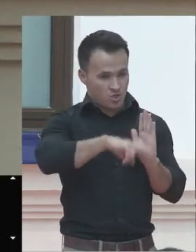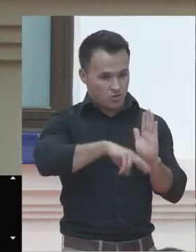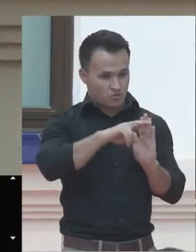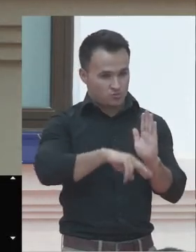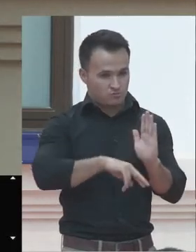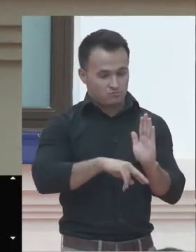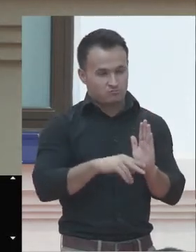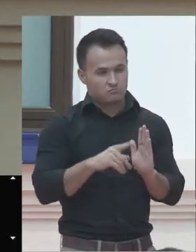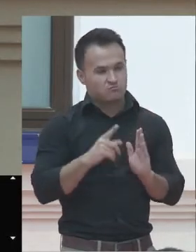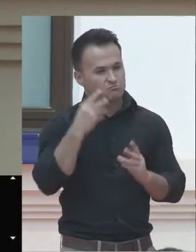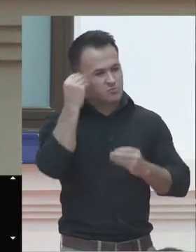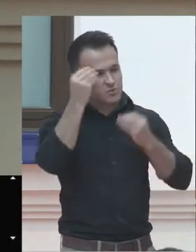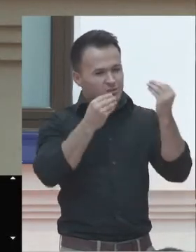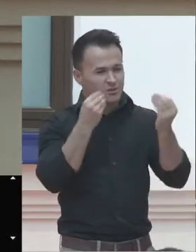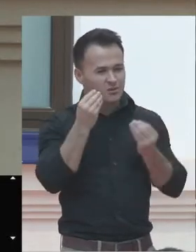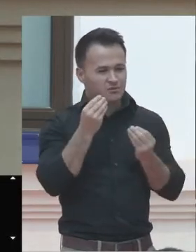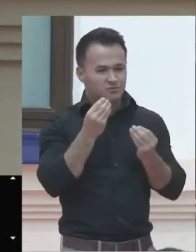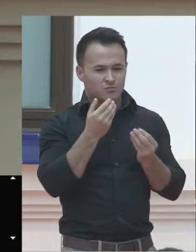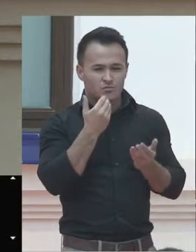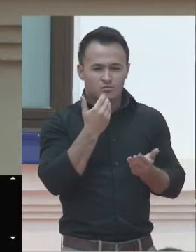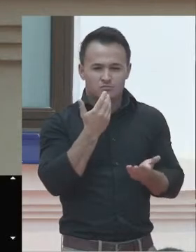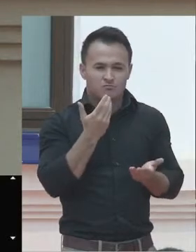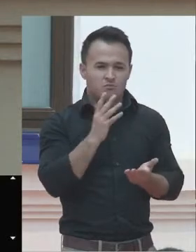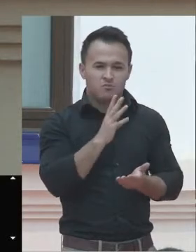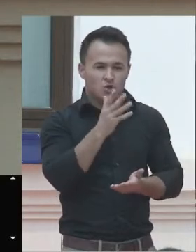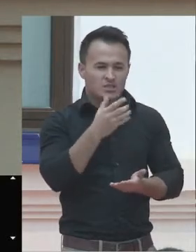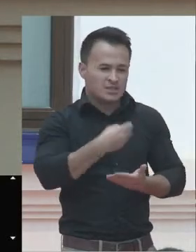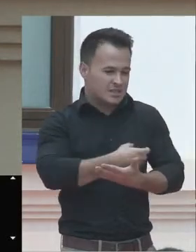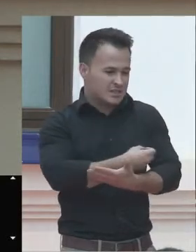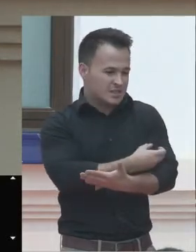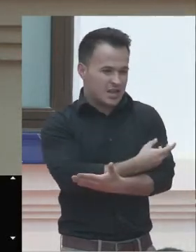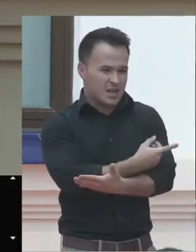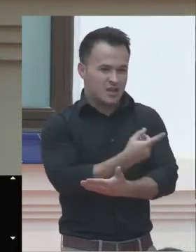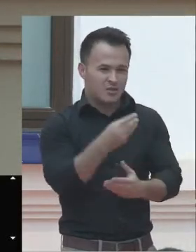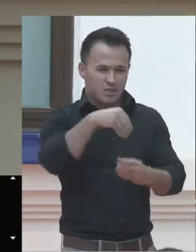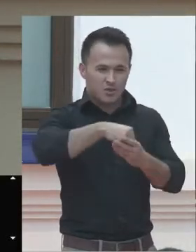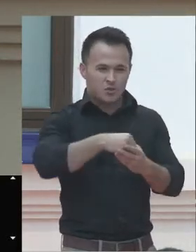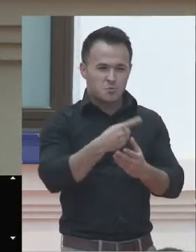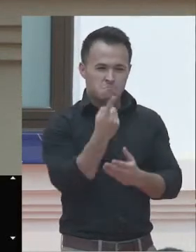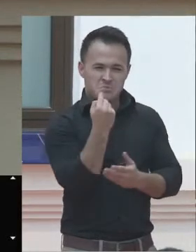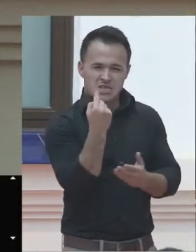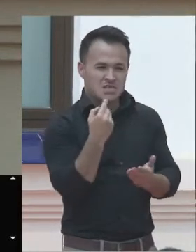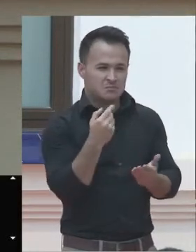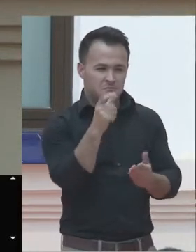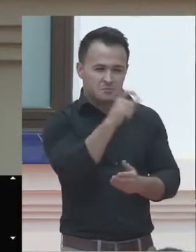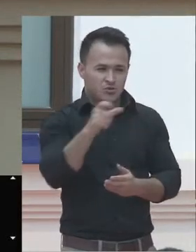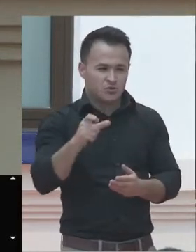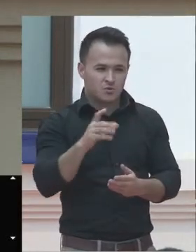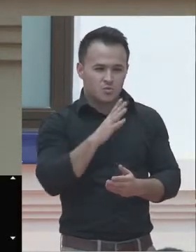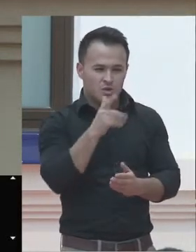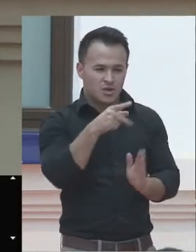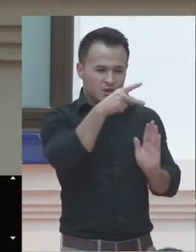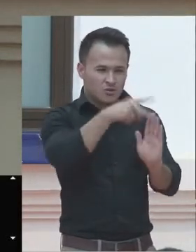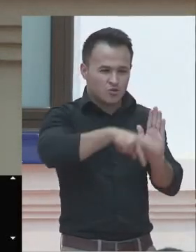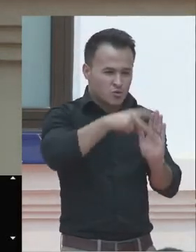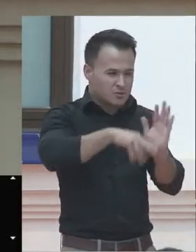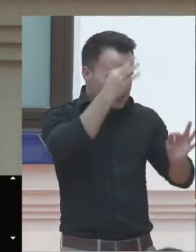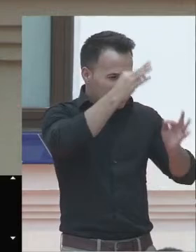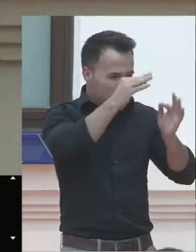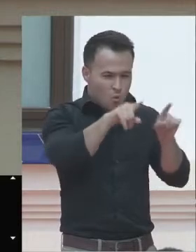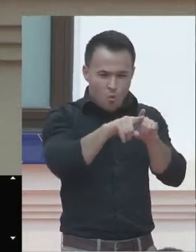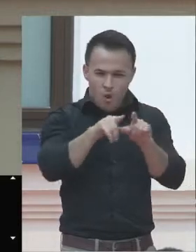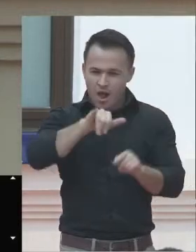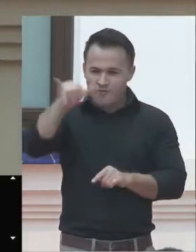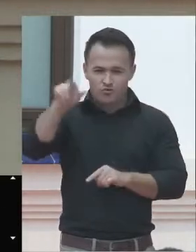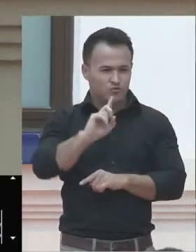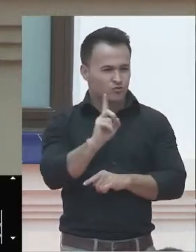preguntará, ¿por qué un tren que lleva miles de personas pues no tiene una regulación tan estricta como la